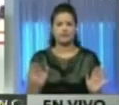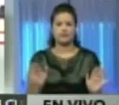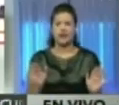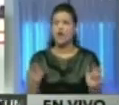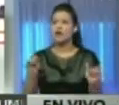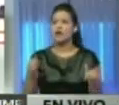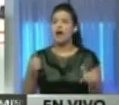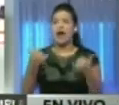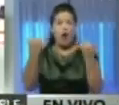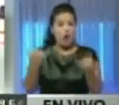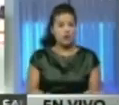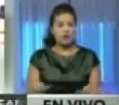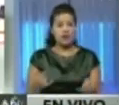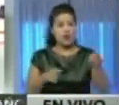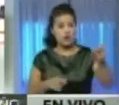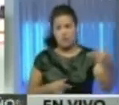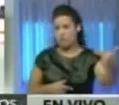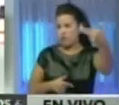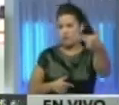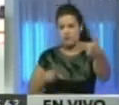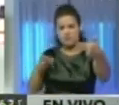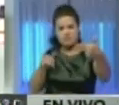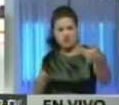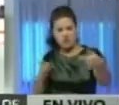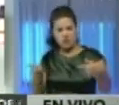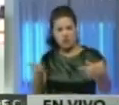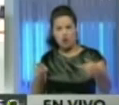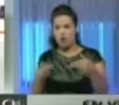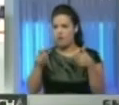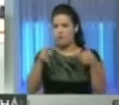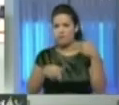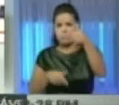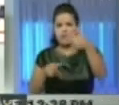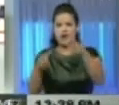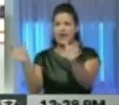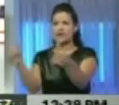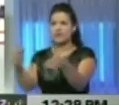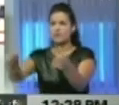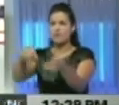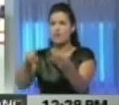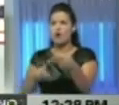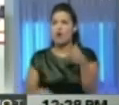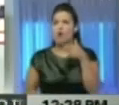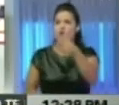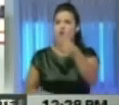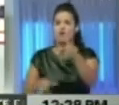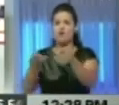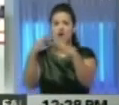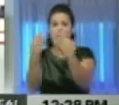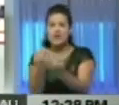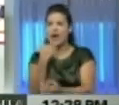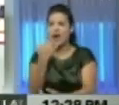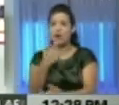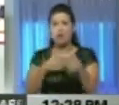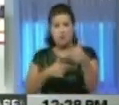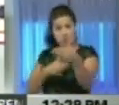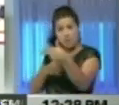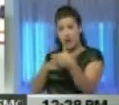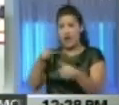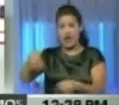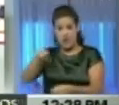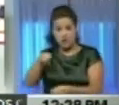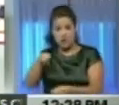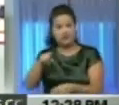No será este tipo de acciones contra mi equipo o contra mi familia quien me saque a mí